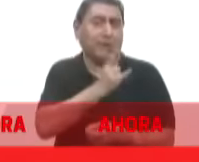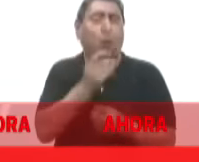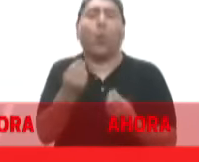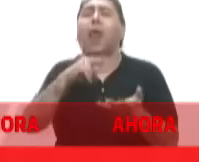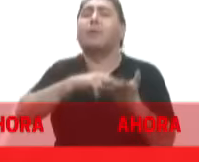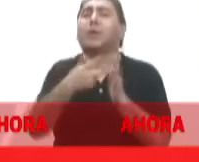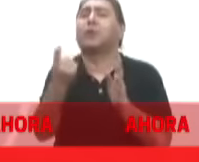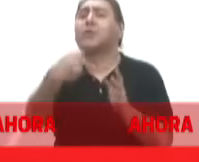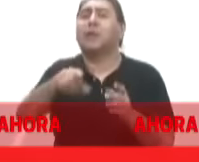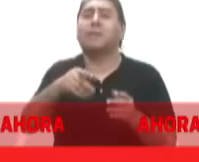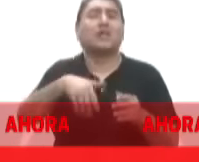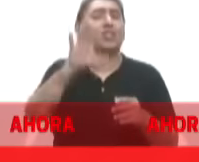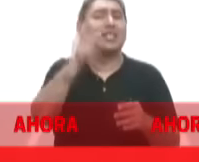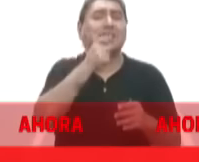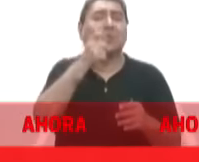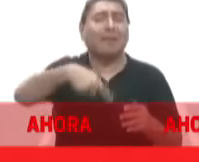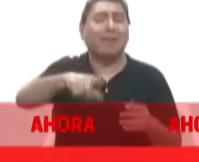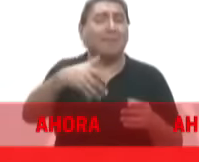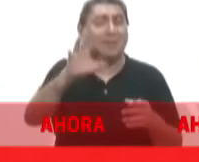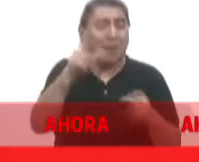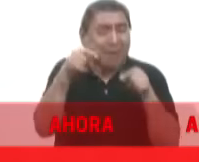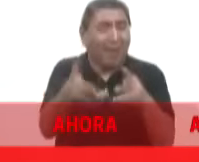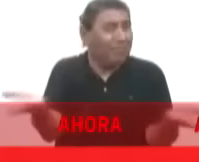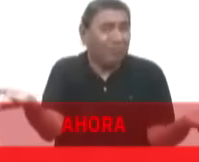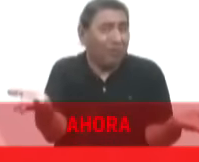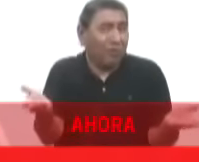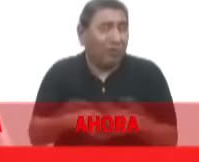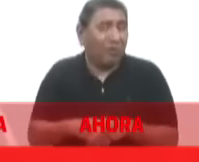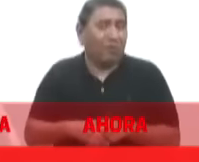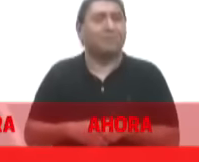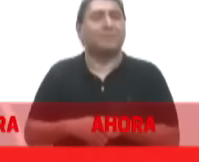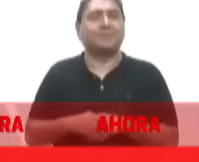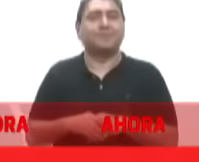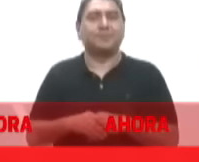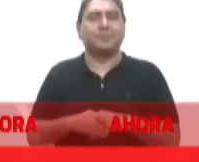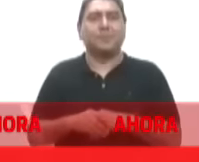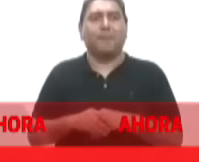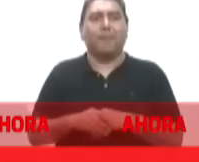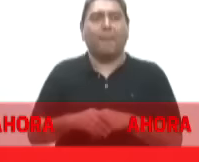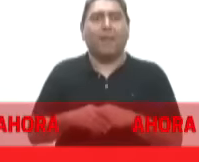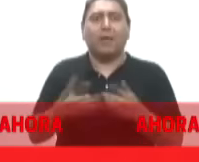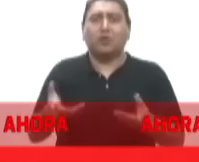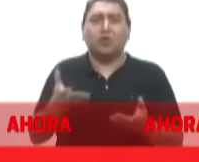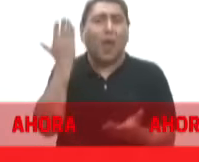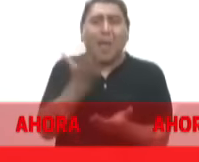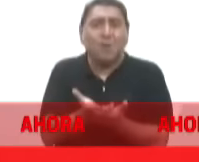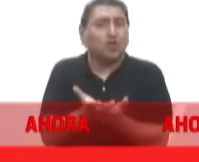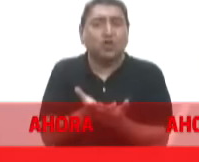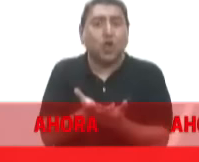Tienen mayoría, pero si tienen mayoría para esto. Pero ¿cómo no?